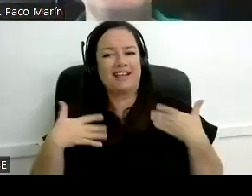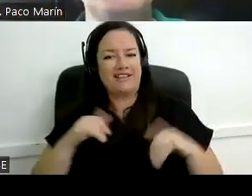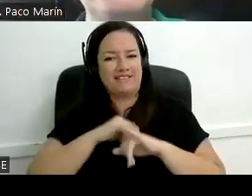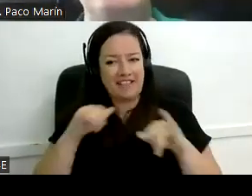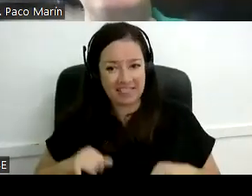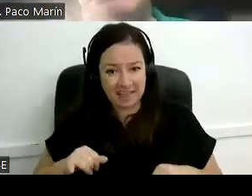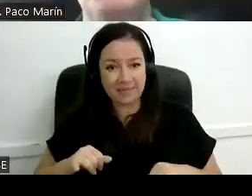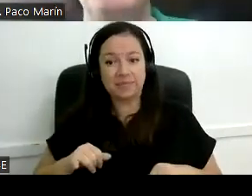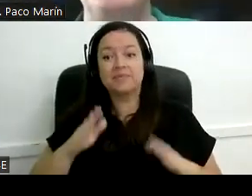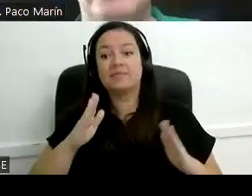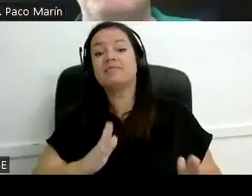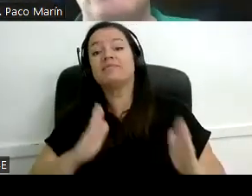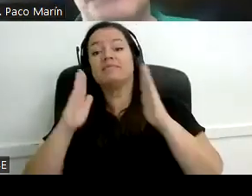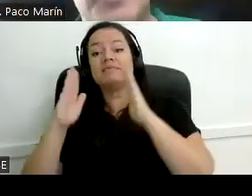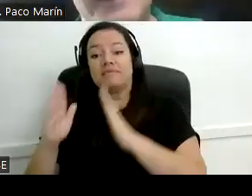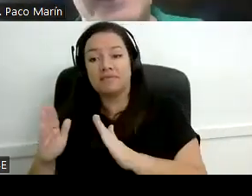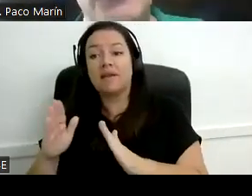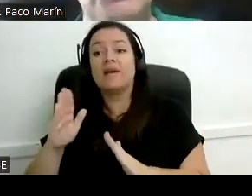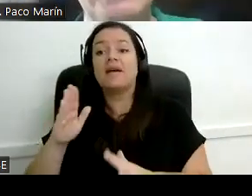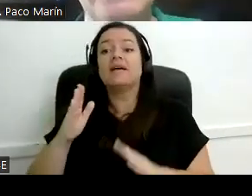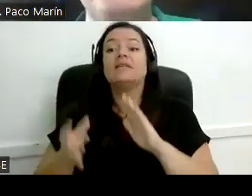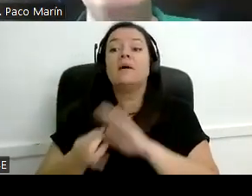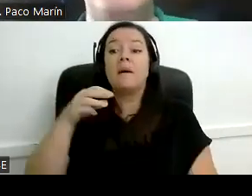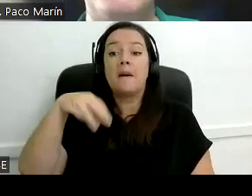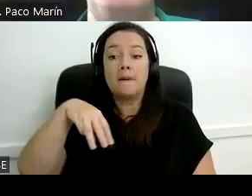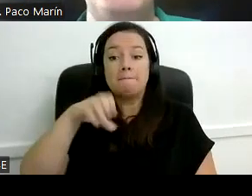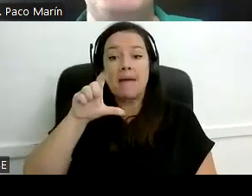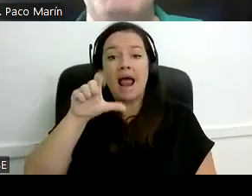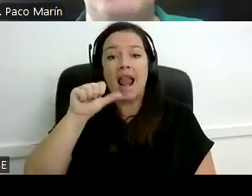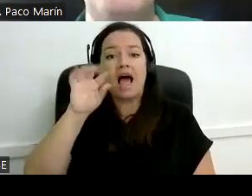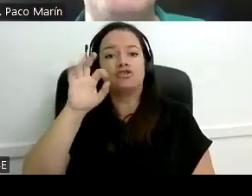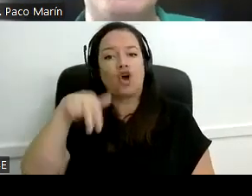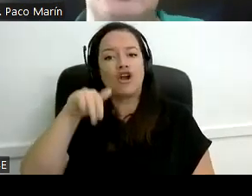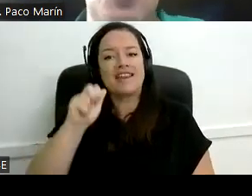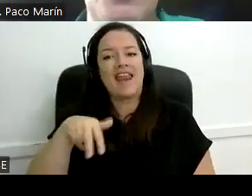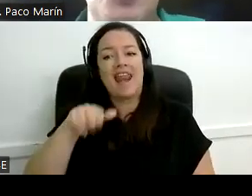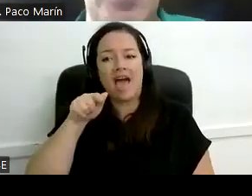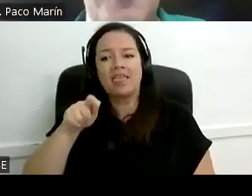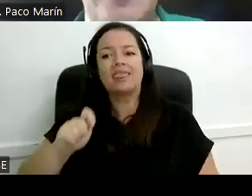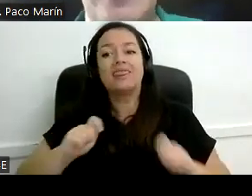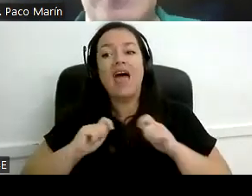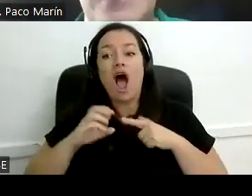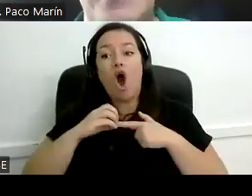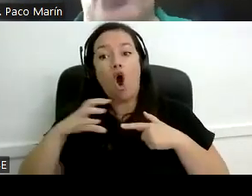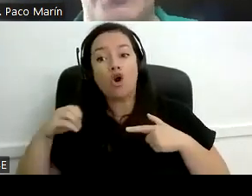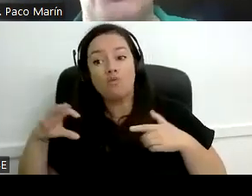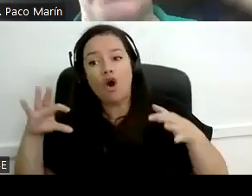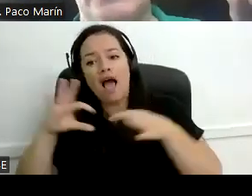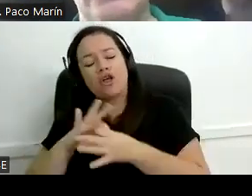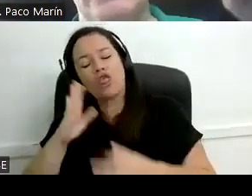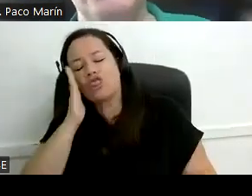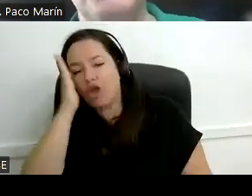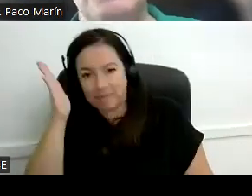de la serotonina se acaba produciendo, a partir de la serotonina, se acaba produciendo la melatonina, que es un poco la hormona del